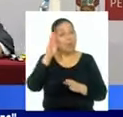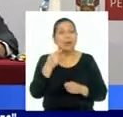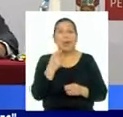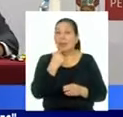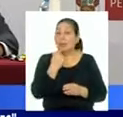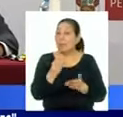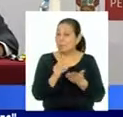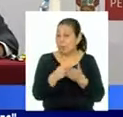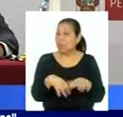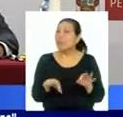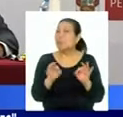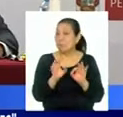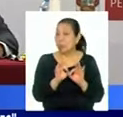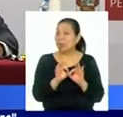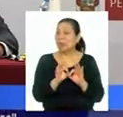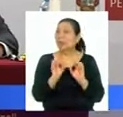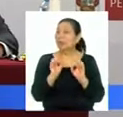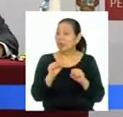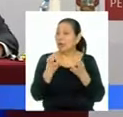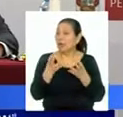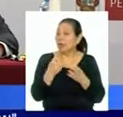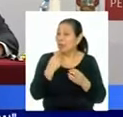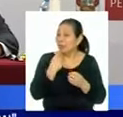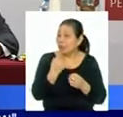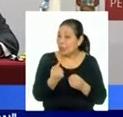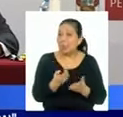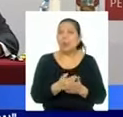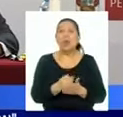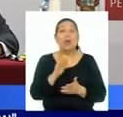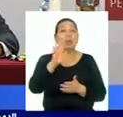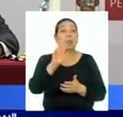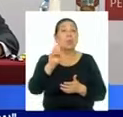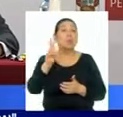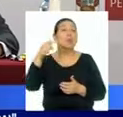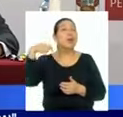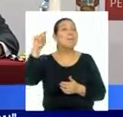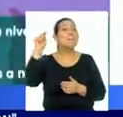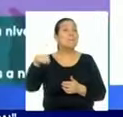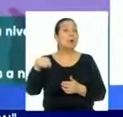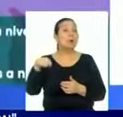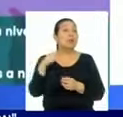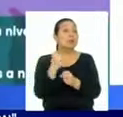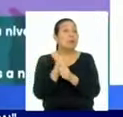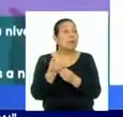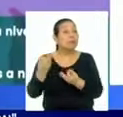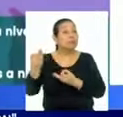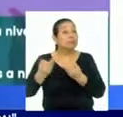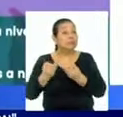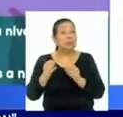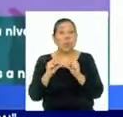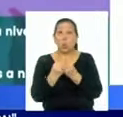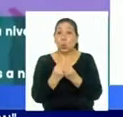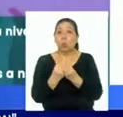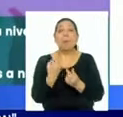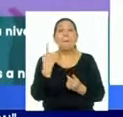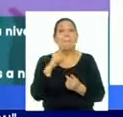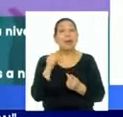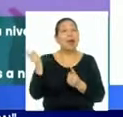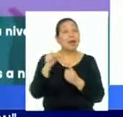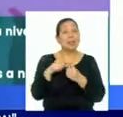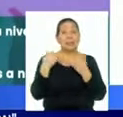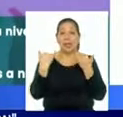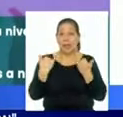indicadores relevantes que nosotros quisiéramos destacar es que 52% de ejecución presupuestal del sector se ha logrado hasta la